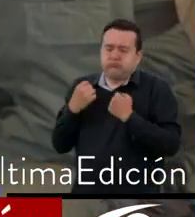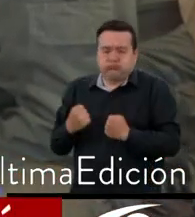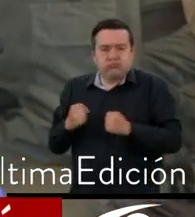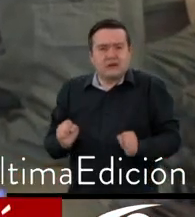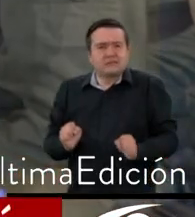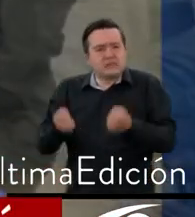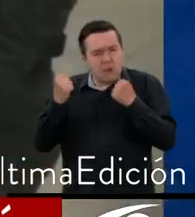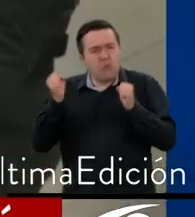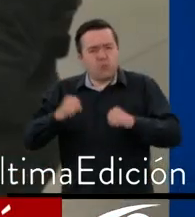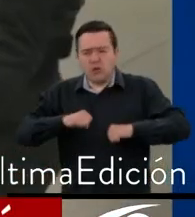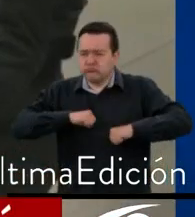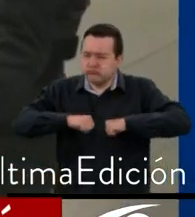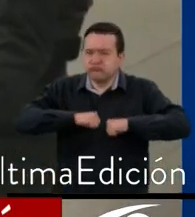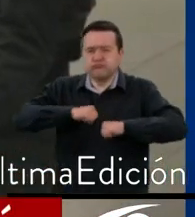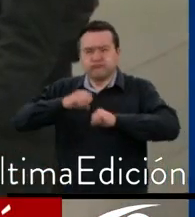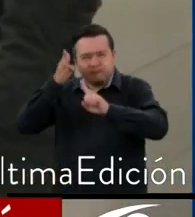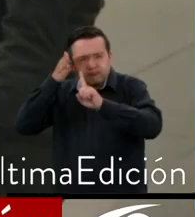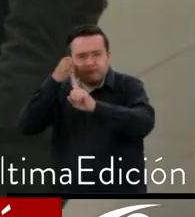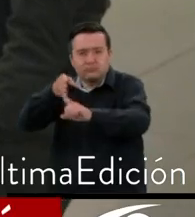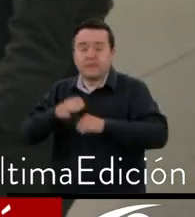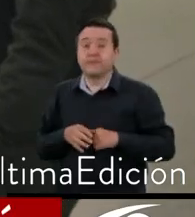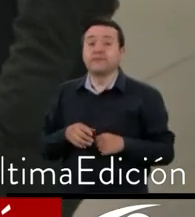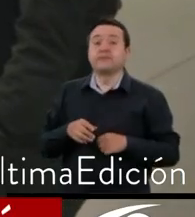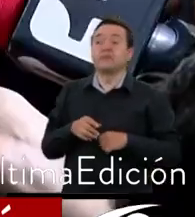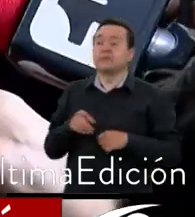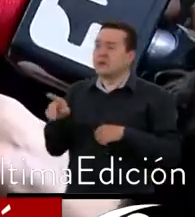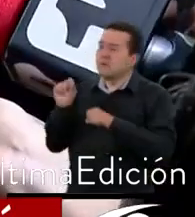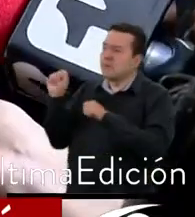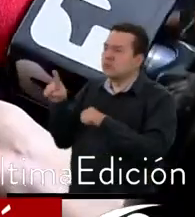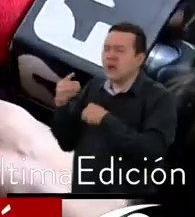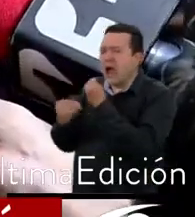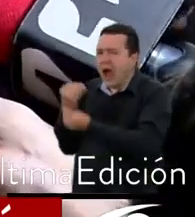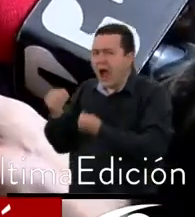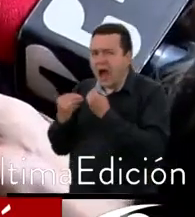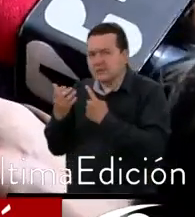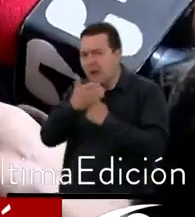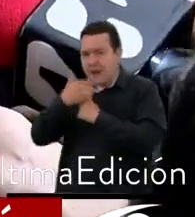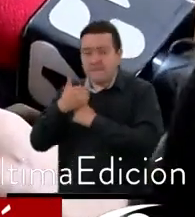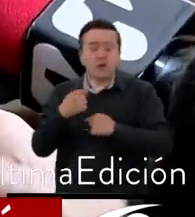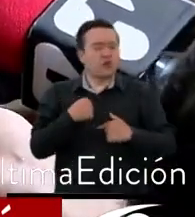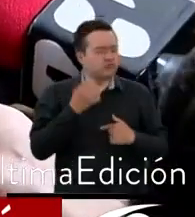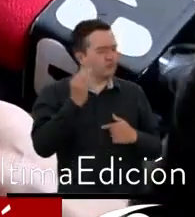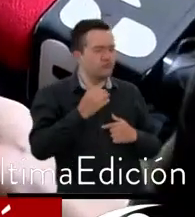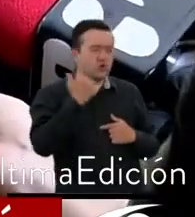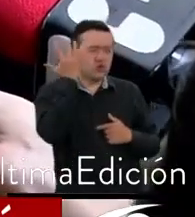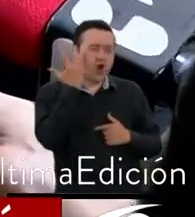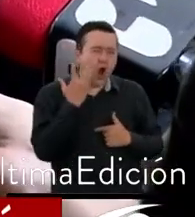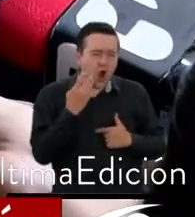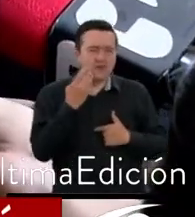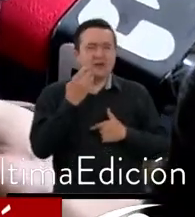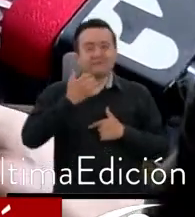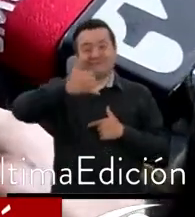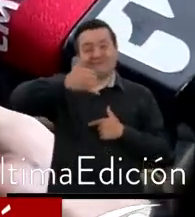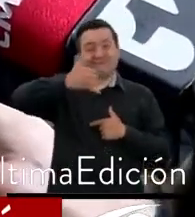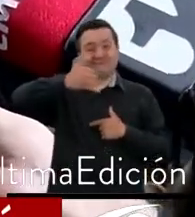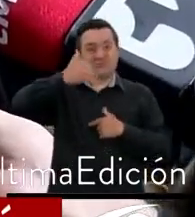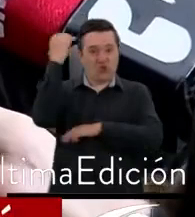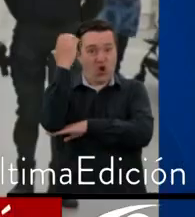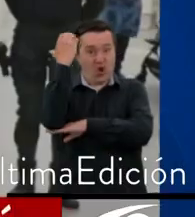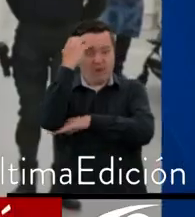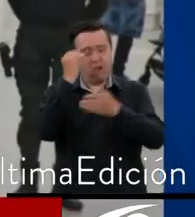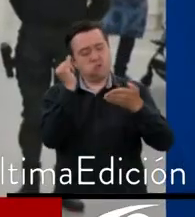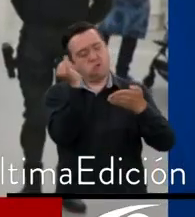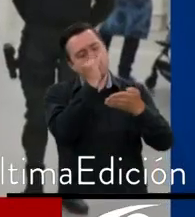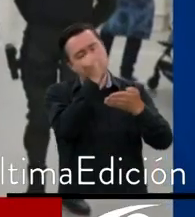de las actividades que hizo en su cautiverio. Yo trazaba cada día el mapa de Colombia con sus departamentos y pedía a Dios